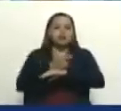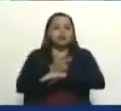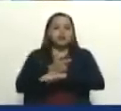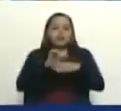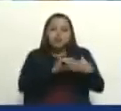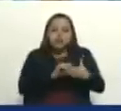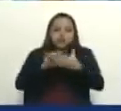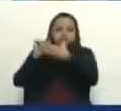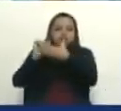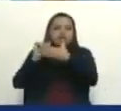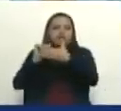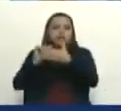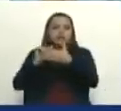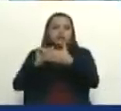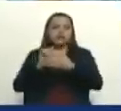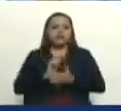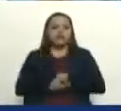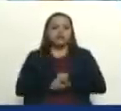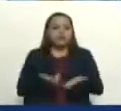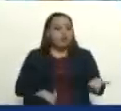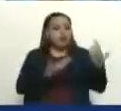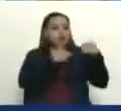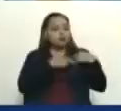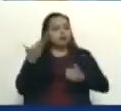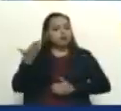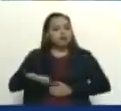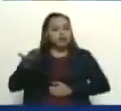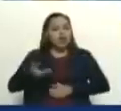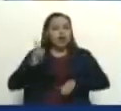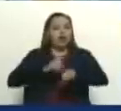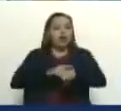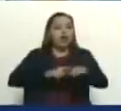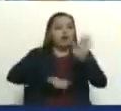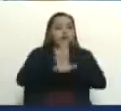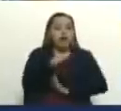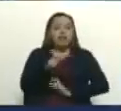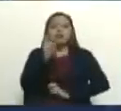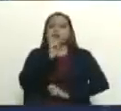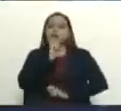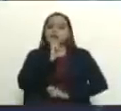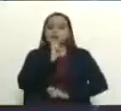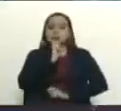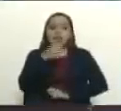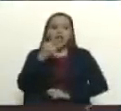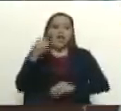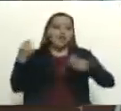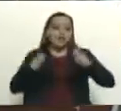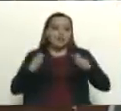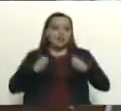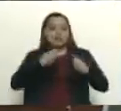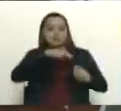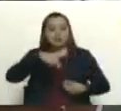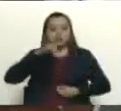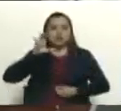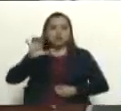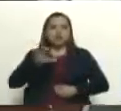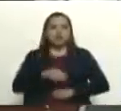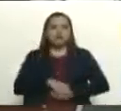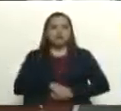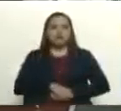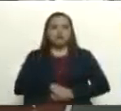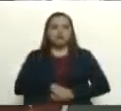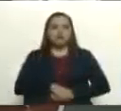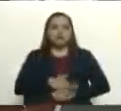Dirigió un poder electoral en las horas más agobiantes que ha vivido nuestra república.